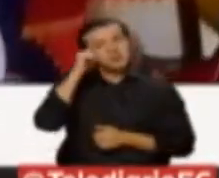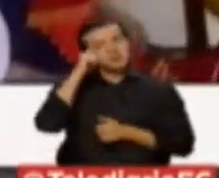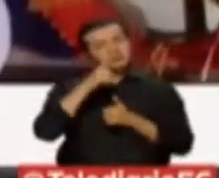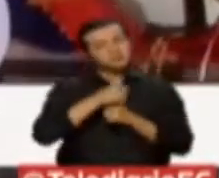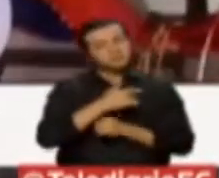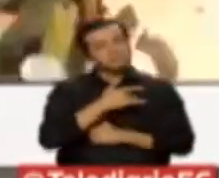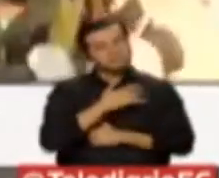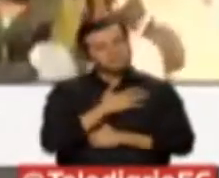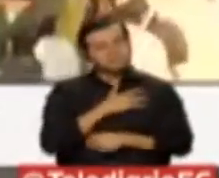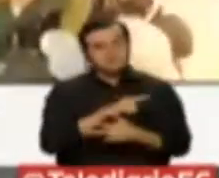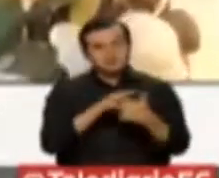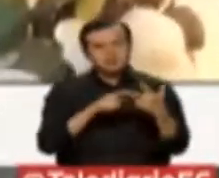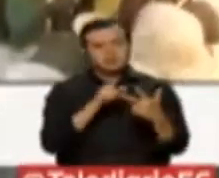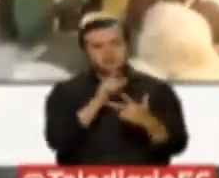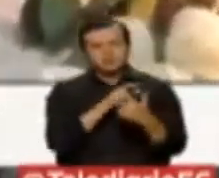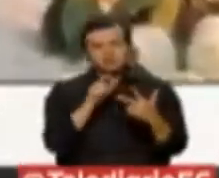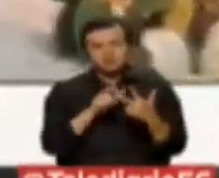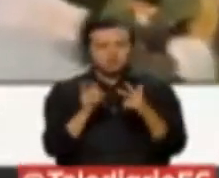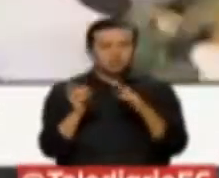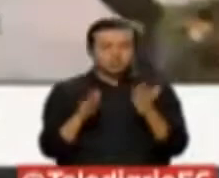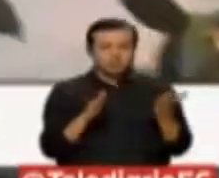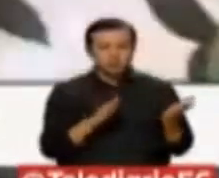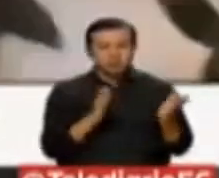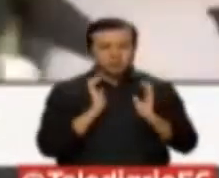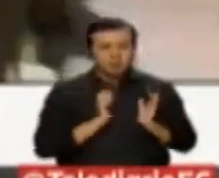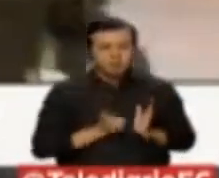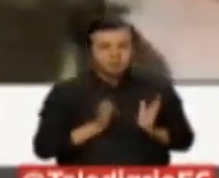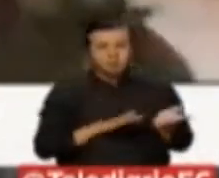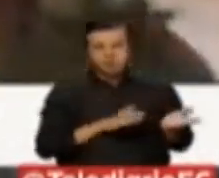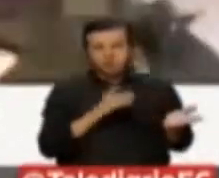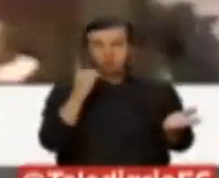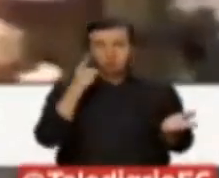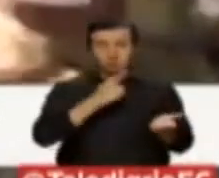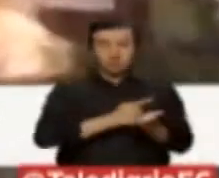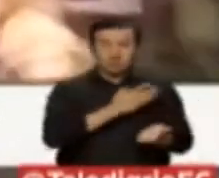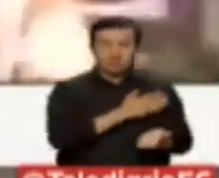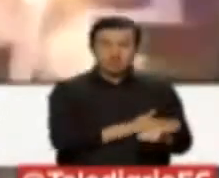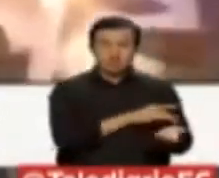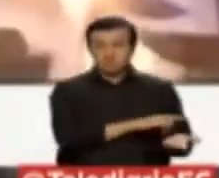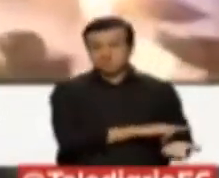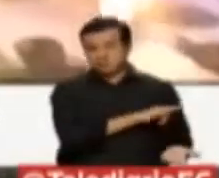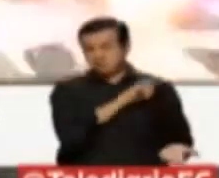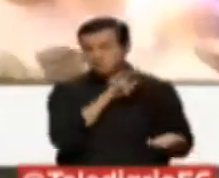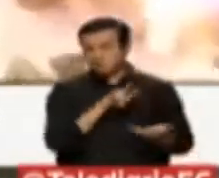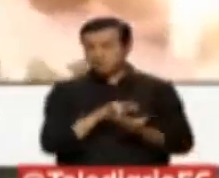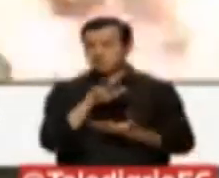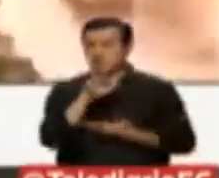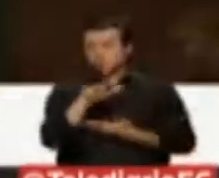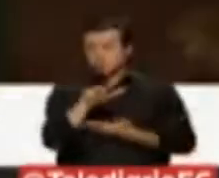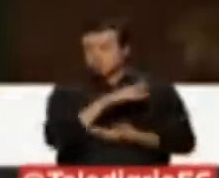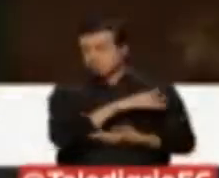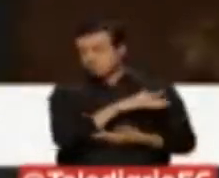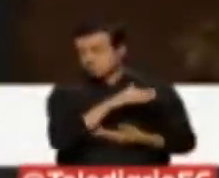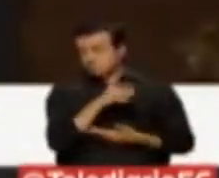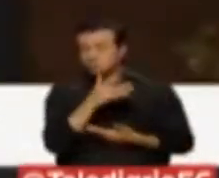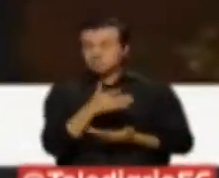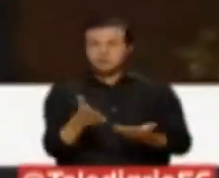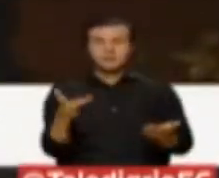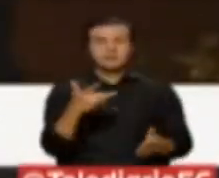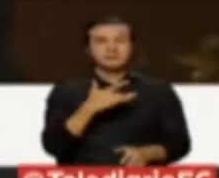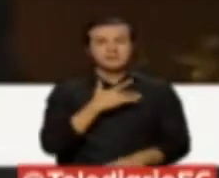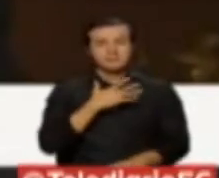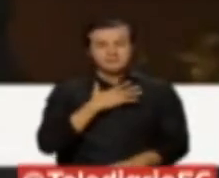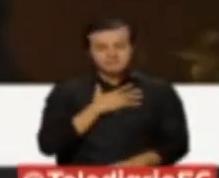la muerte de los tres periodistas cuyos cuerpos fueron repatriados apenas un día antes luego de más de tres meses de incertidumbre quiero presentar